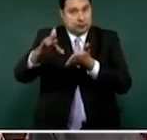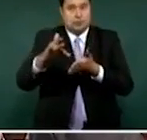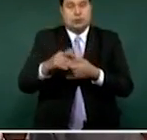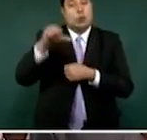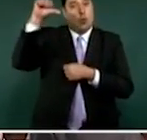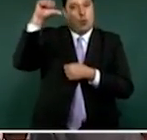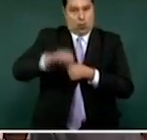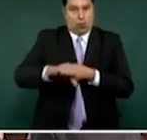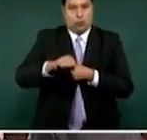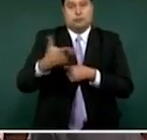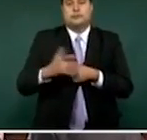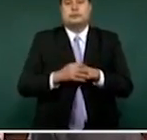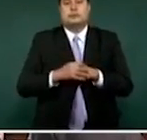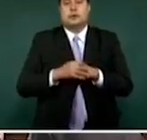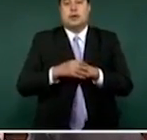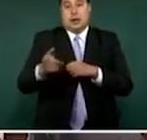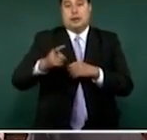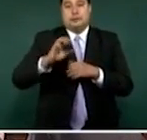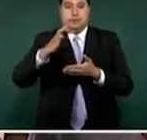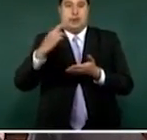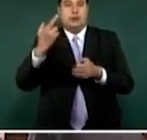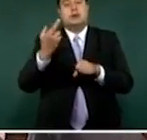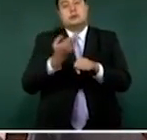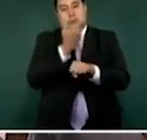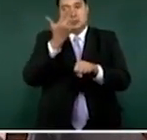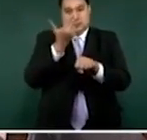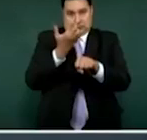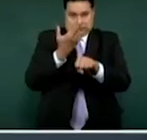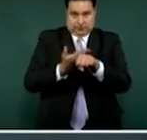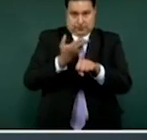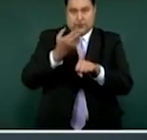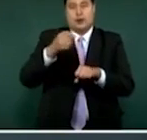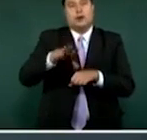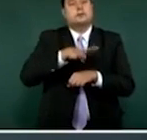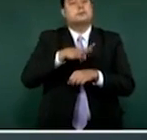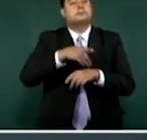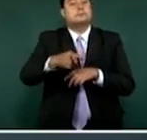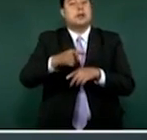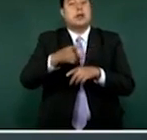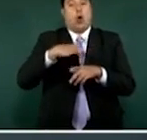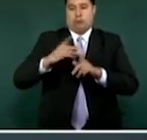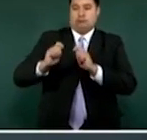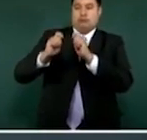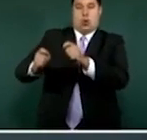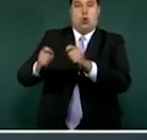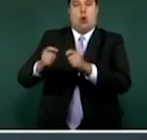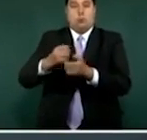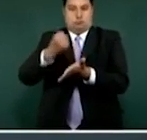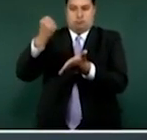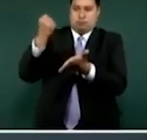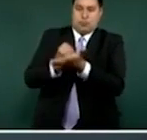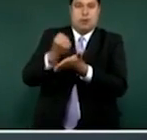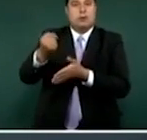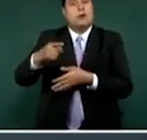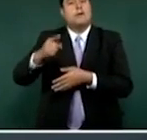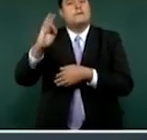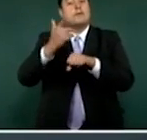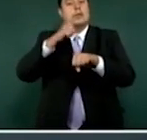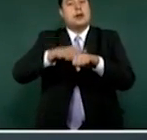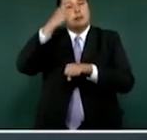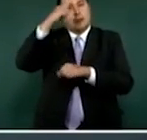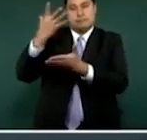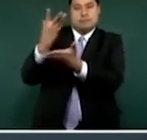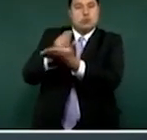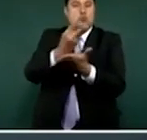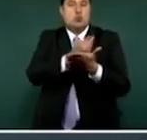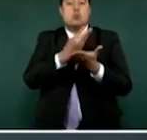de hoy la Secretaría de Comunicaciones y Transportes va a entregar una concesión federal para que se lleve a cabo la